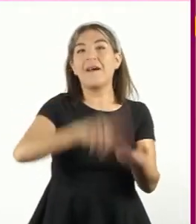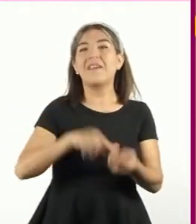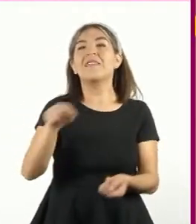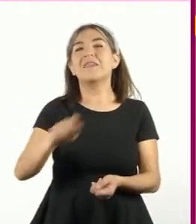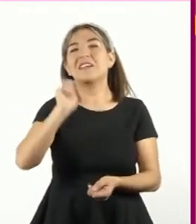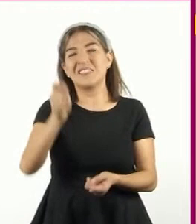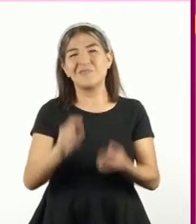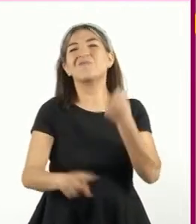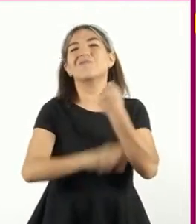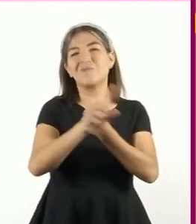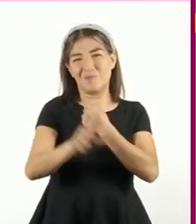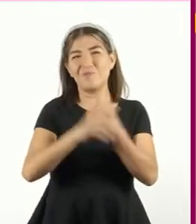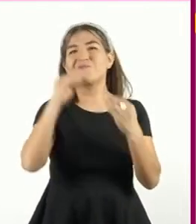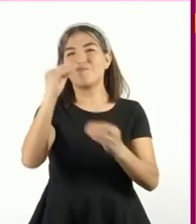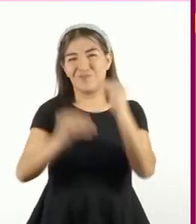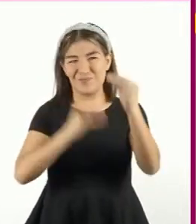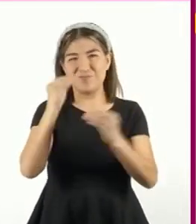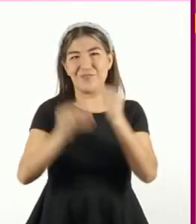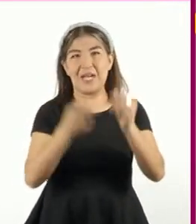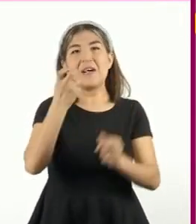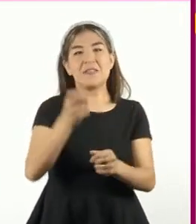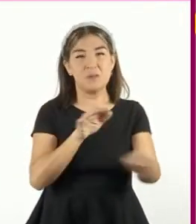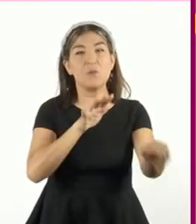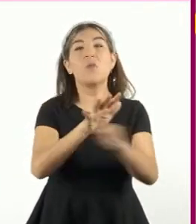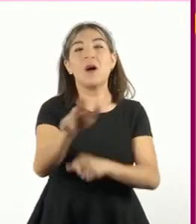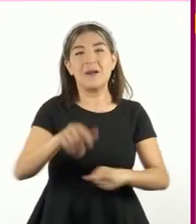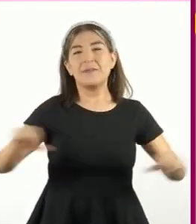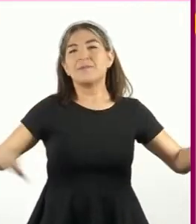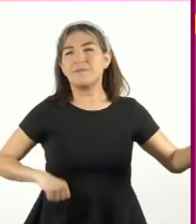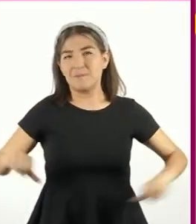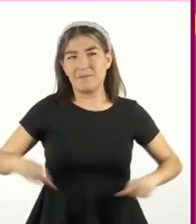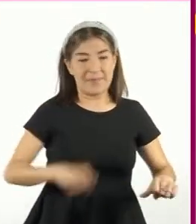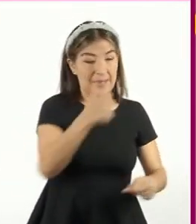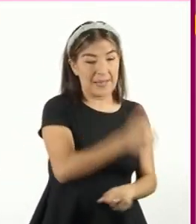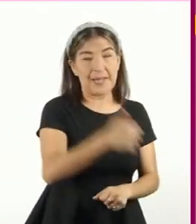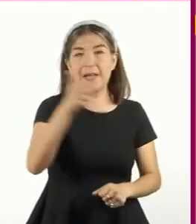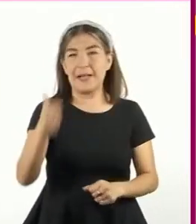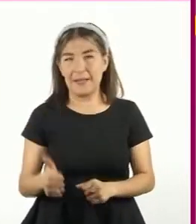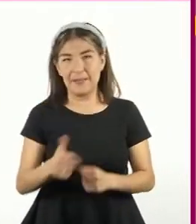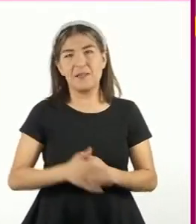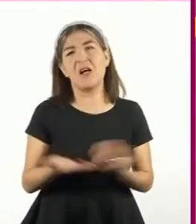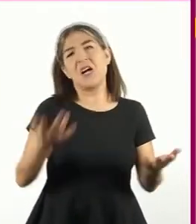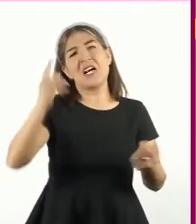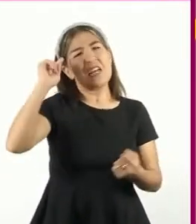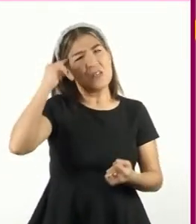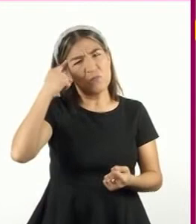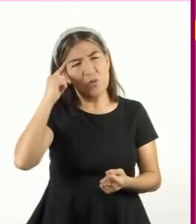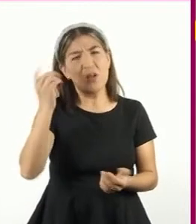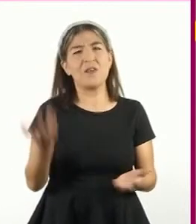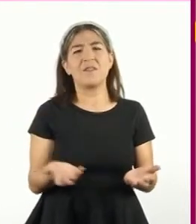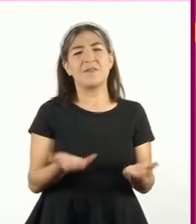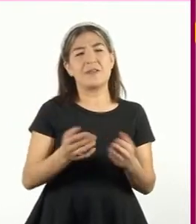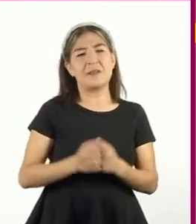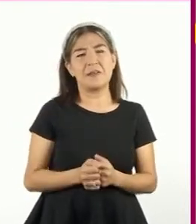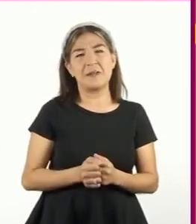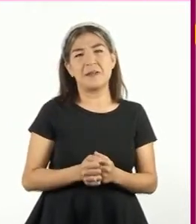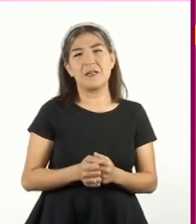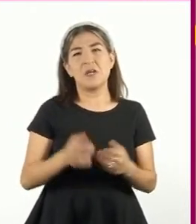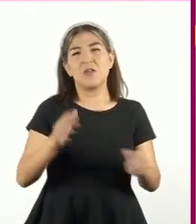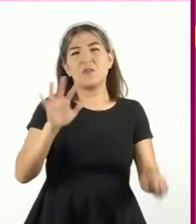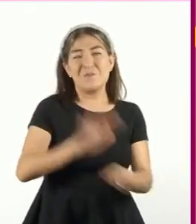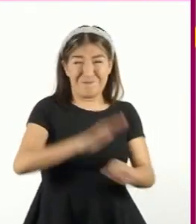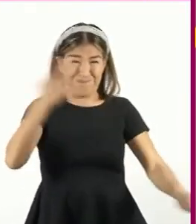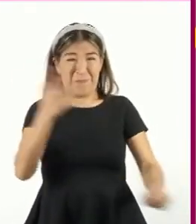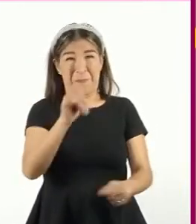situaciones conflictivas e influyen la actuación de las partes. Si está enojada o enojado, se reacciona de